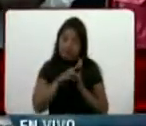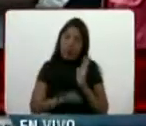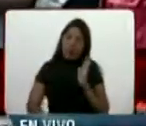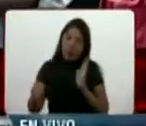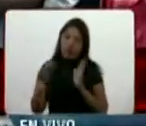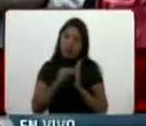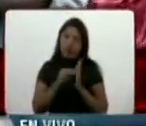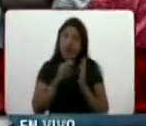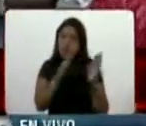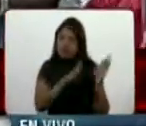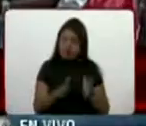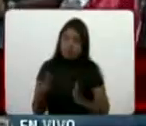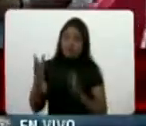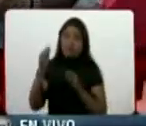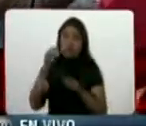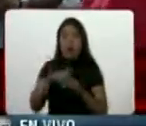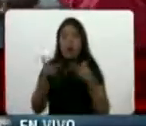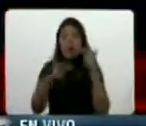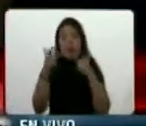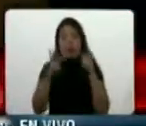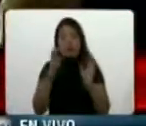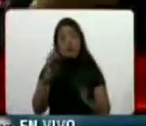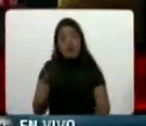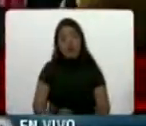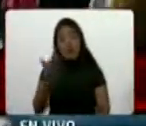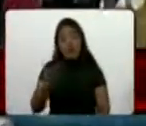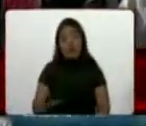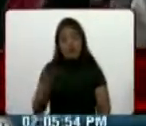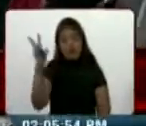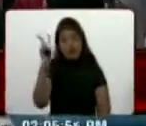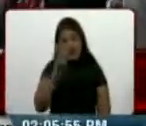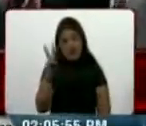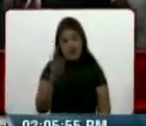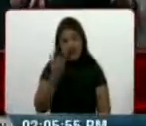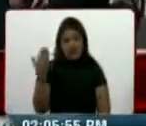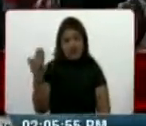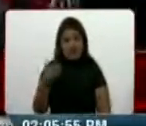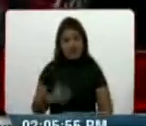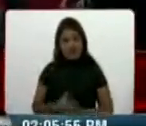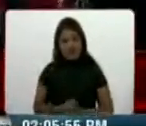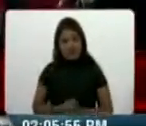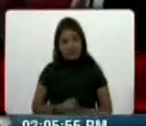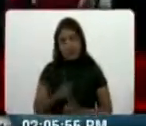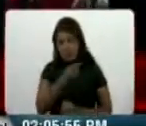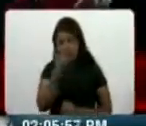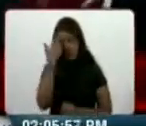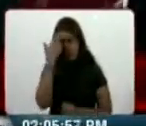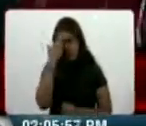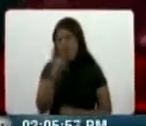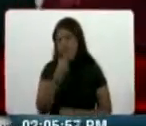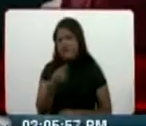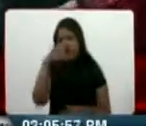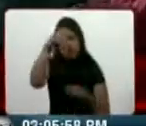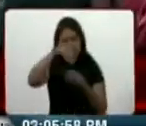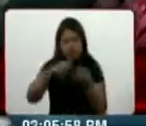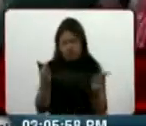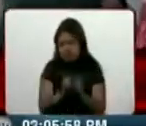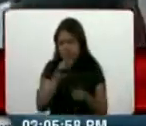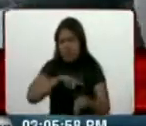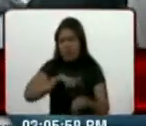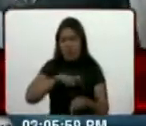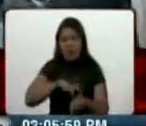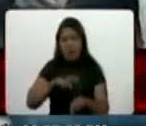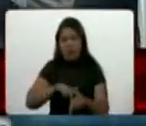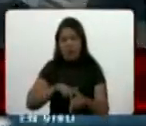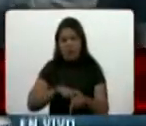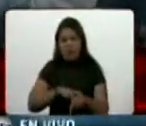una jornada política histórica de nuestra nación. Vemos allí entonces, ya ustedes saben que es un proceso sencillo, bien corto, una herradura